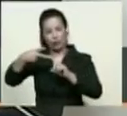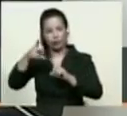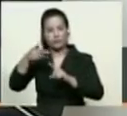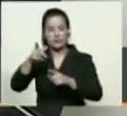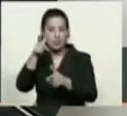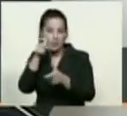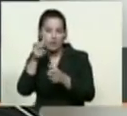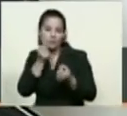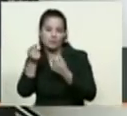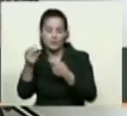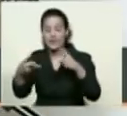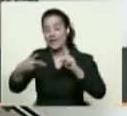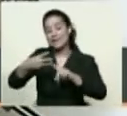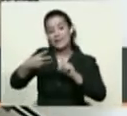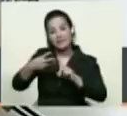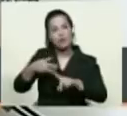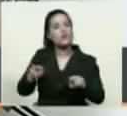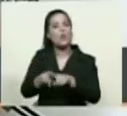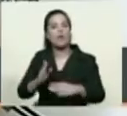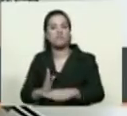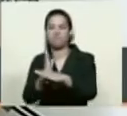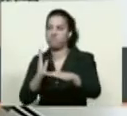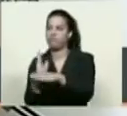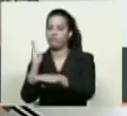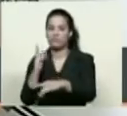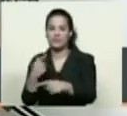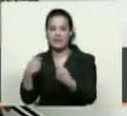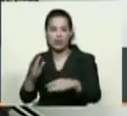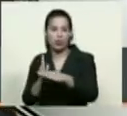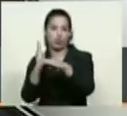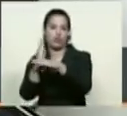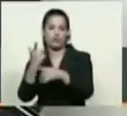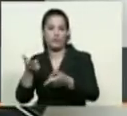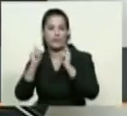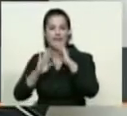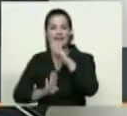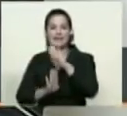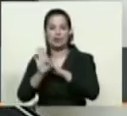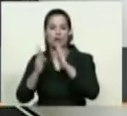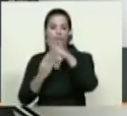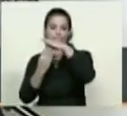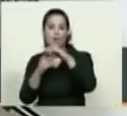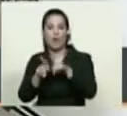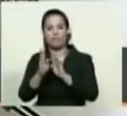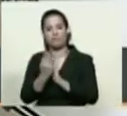brutal, porque el esfuerzo que ha hecho el presidente Nicolás Maduro de